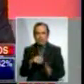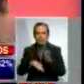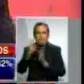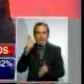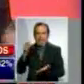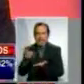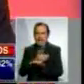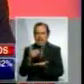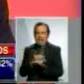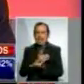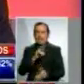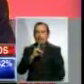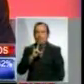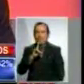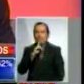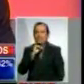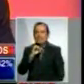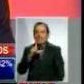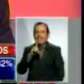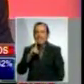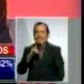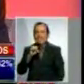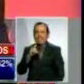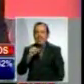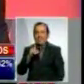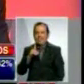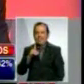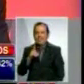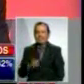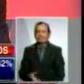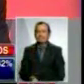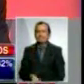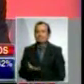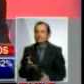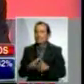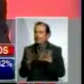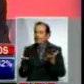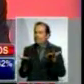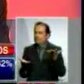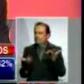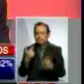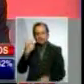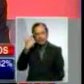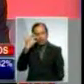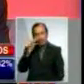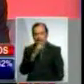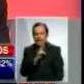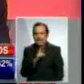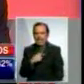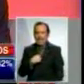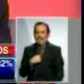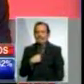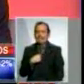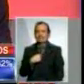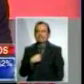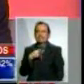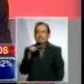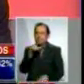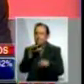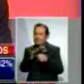utilidades ganaron por en los últimos 10 15 años por lo tanto nosotros no creemos que esta situación